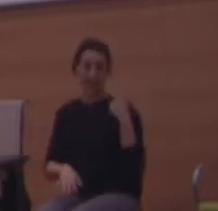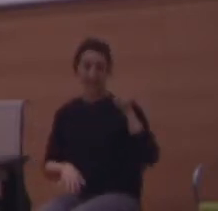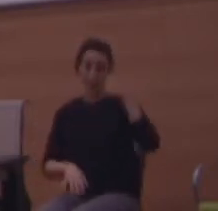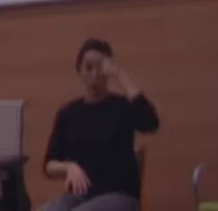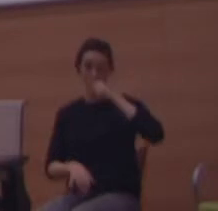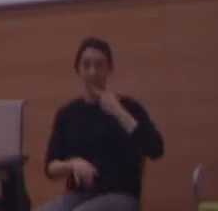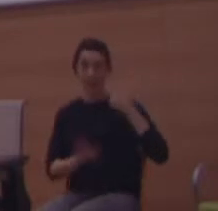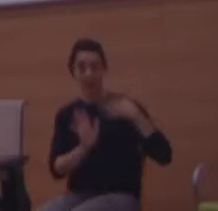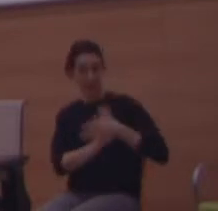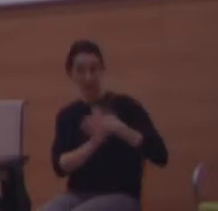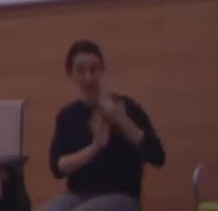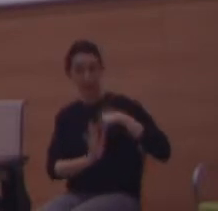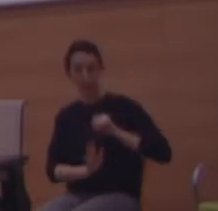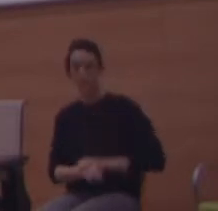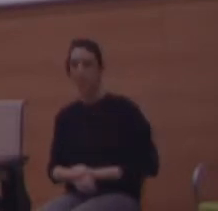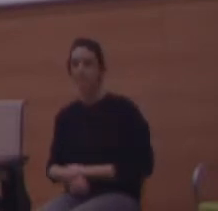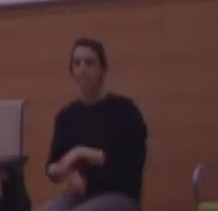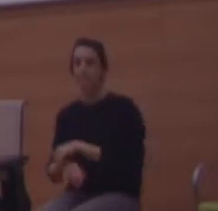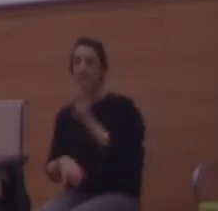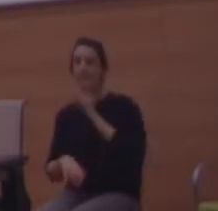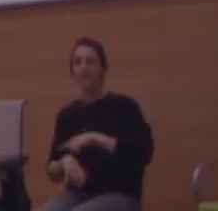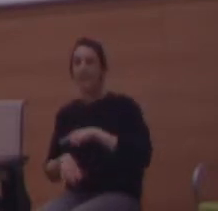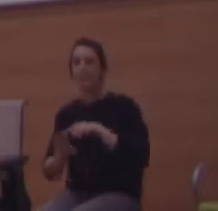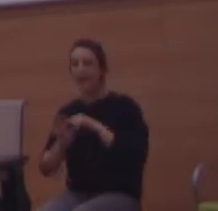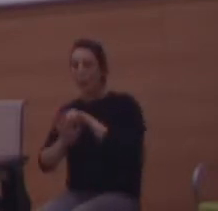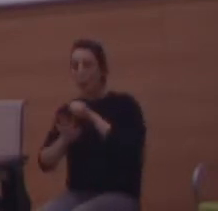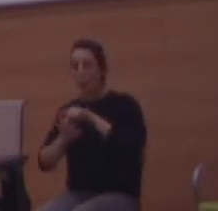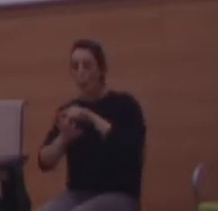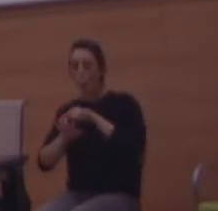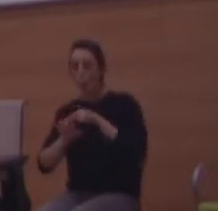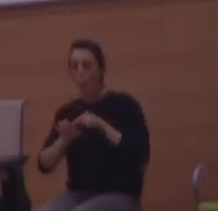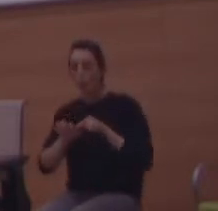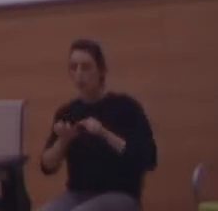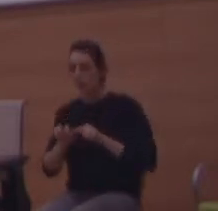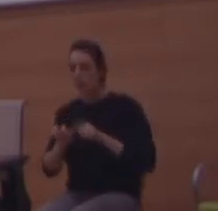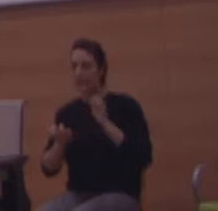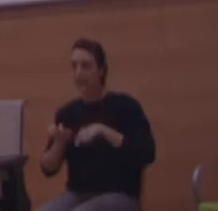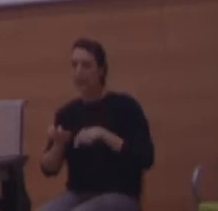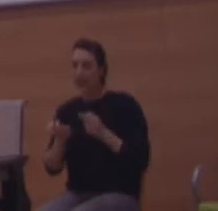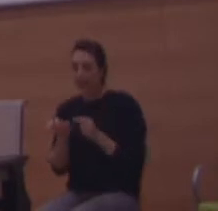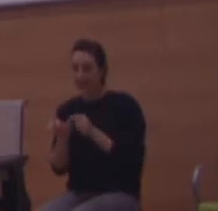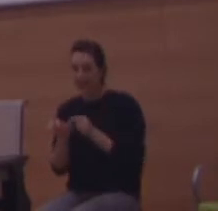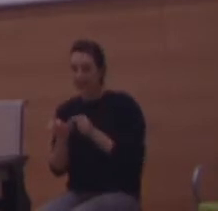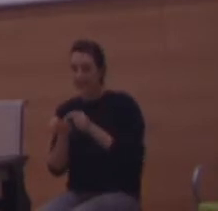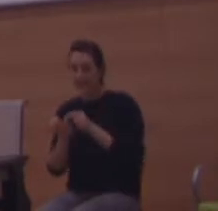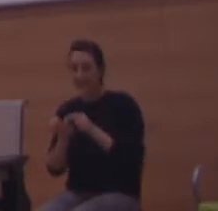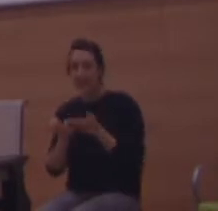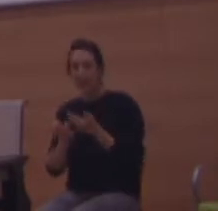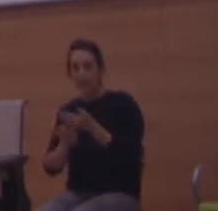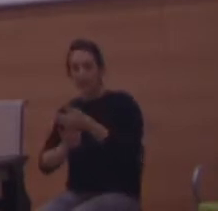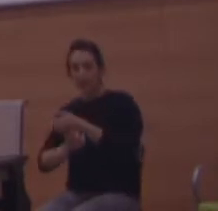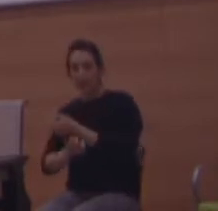Vamos a pasar un corte de uñas, eso hay que individualizarlo todo, eliminar las hiperkeratosis y elomas que puedan existir en el pie.